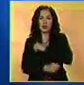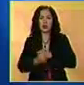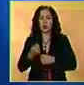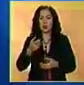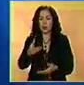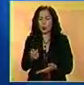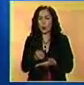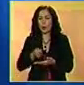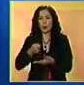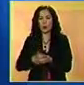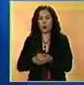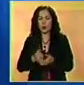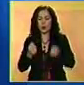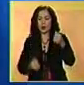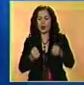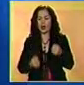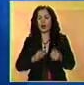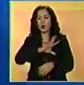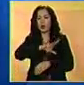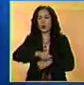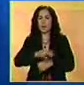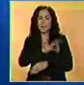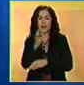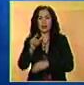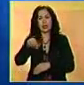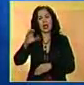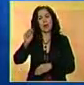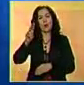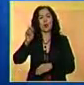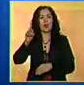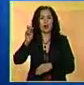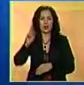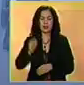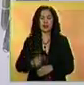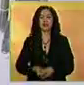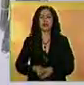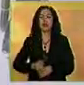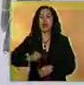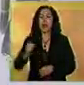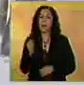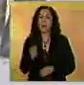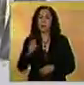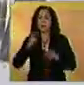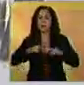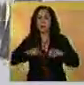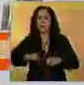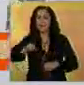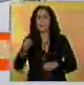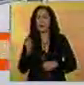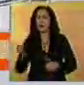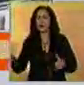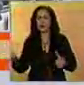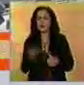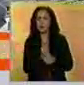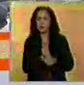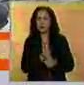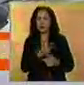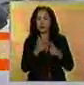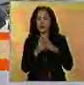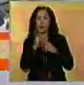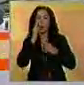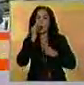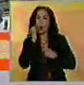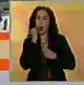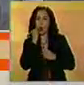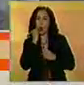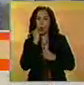cobro y rescate por vehículos robados en Barquisimeto y también en Cabudare. Uniformados de la División de Investigaciones Policiales capturaron a estos